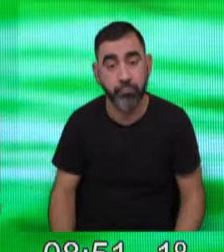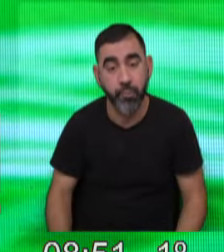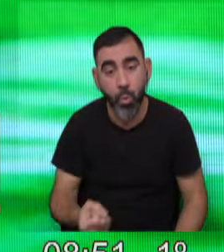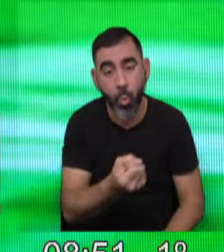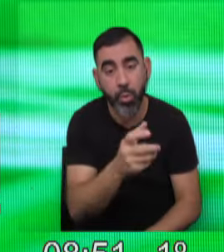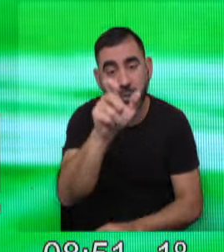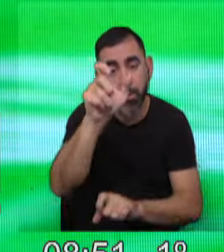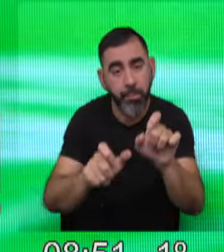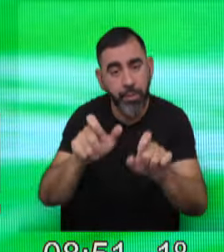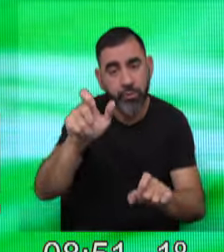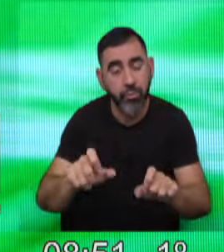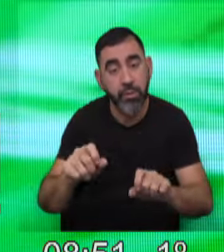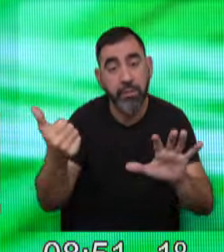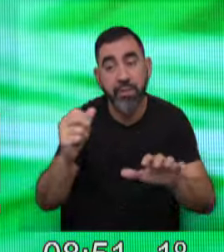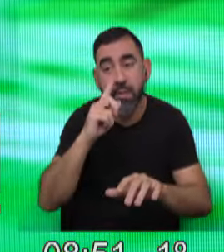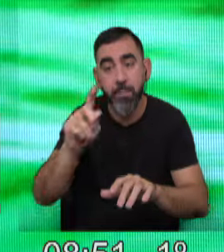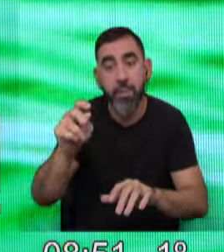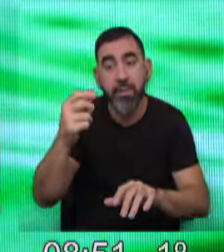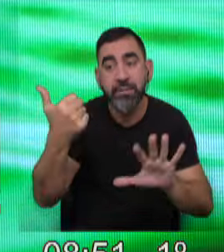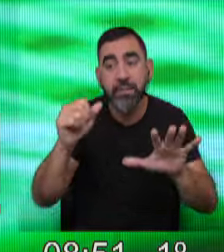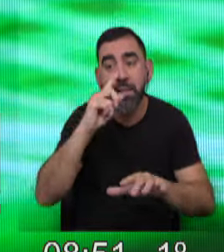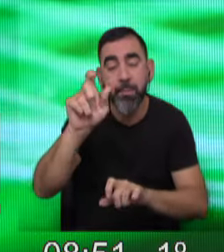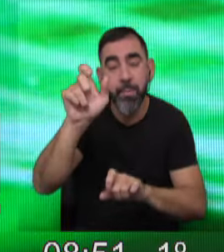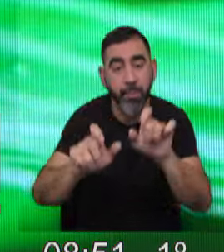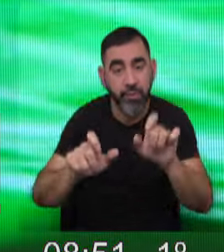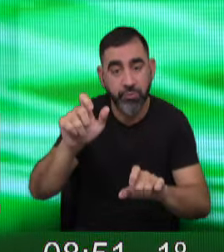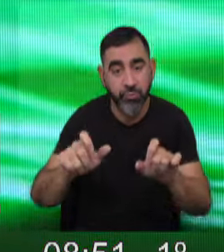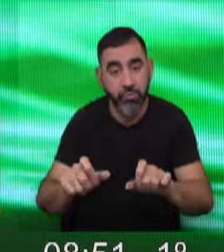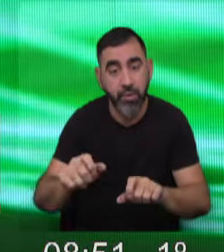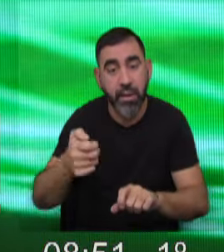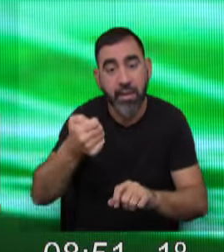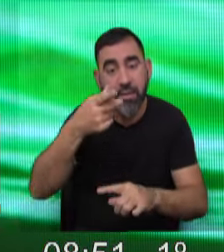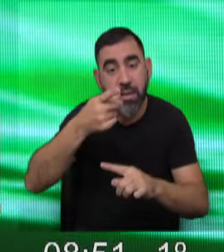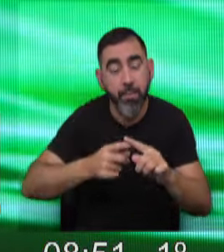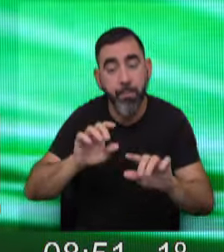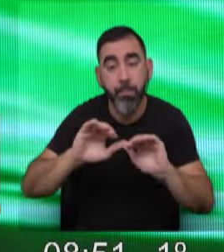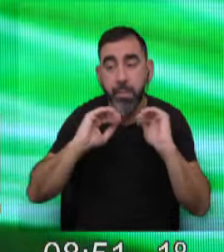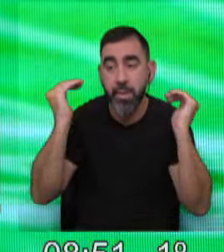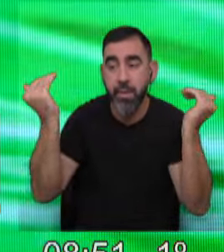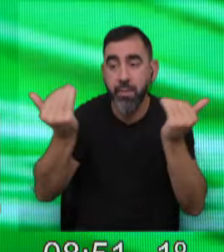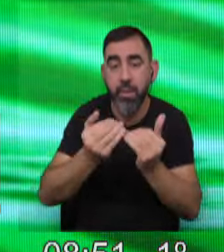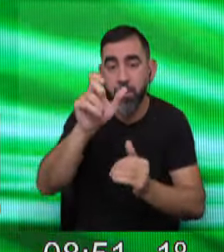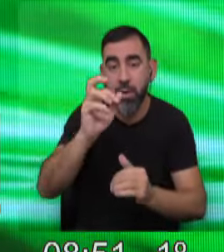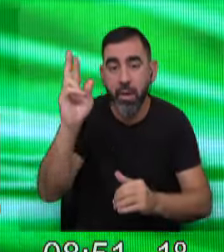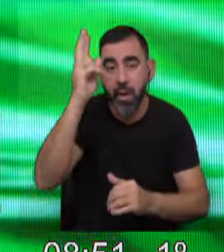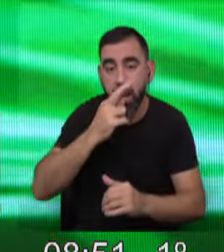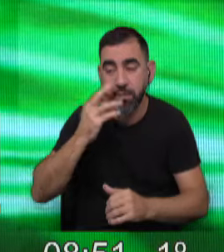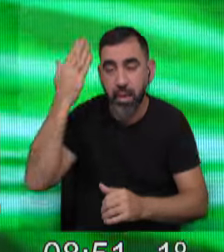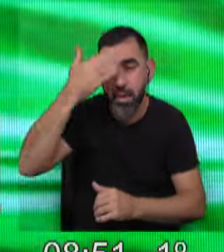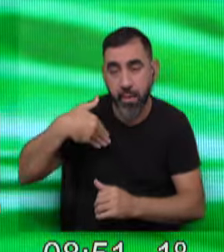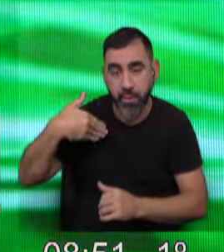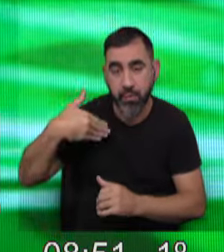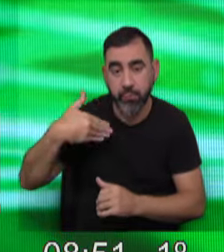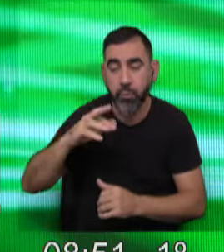personas estamos hablando? De 60.000 personas. Es decir, casi la mitad del Estadio Centenario son personas afrodescendientes. ¿Y